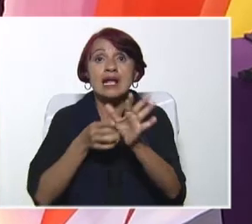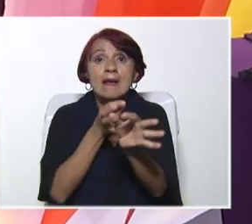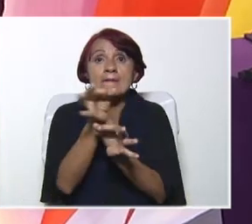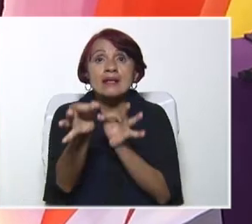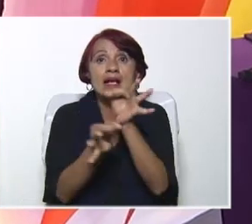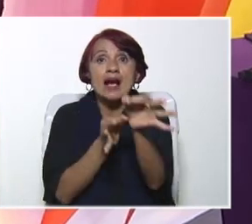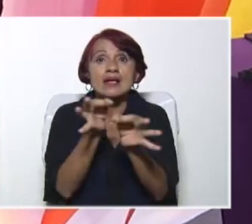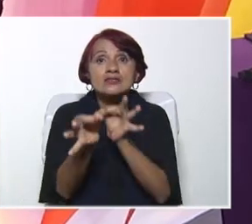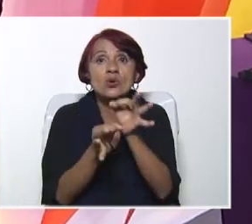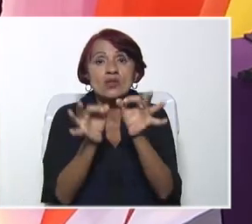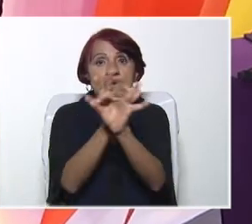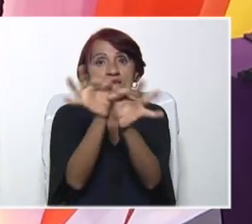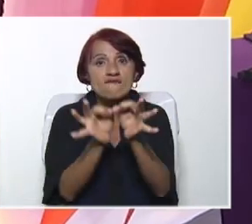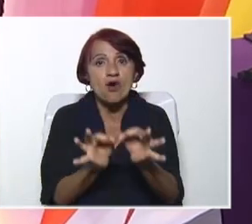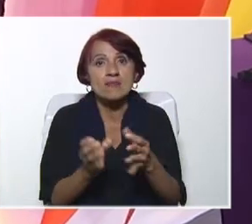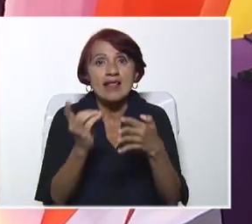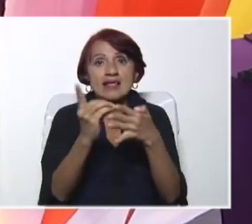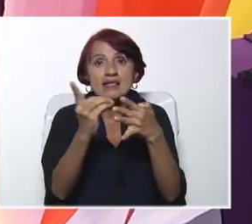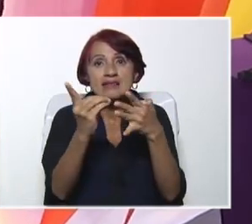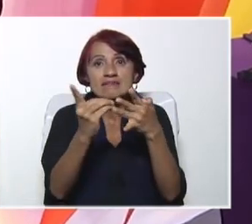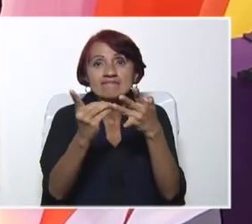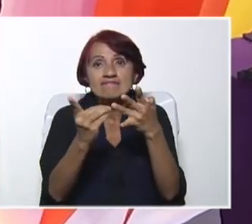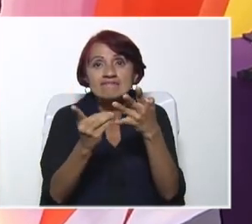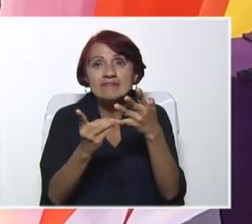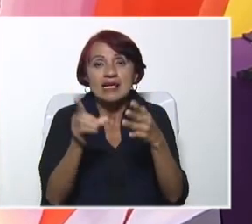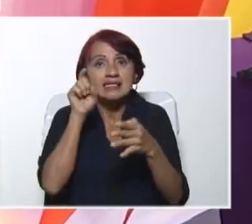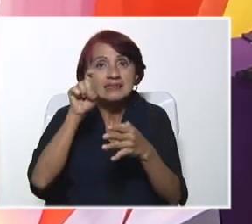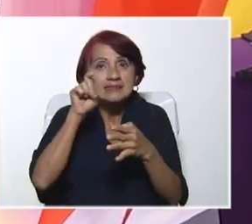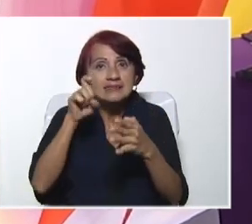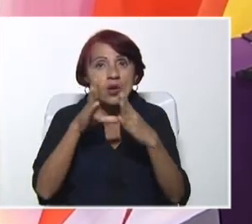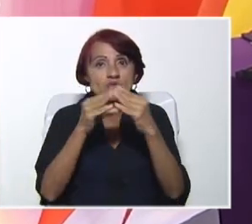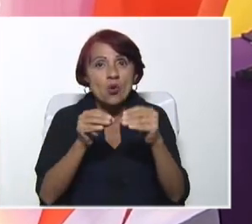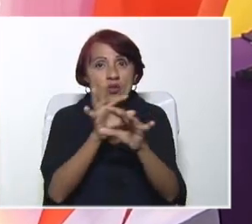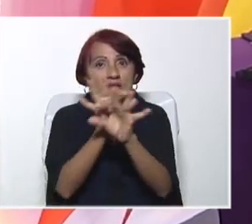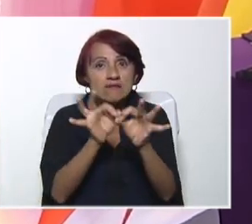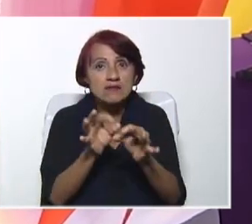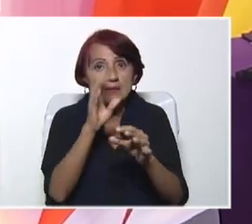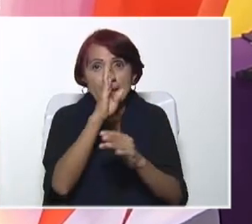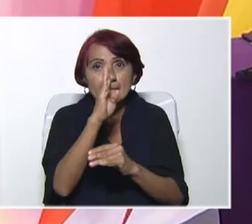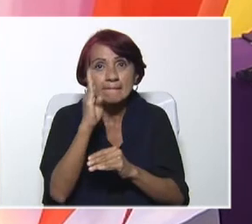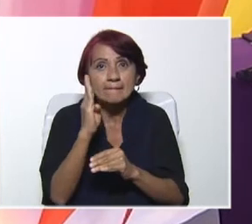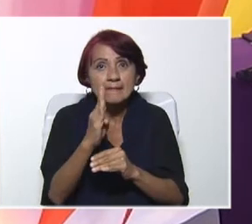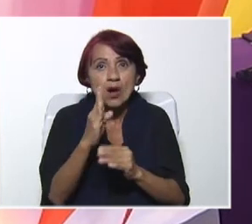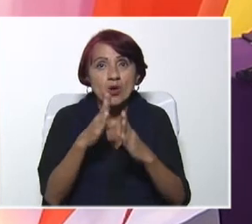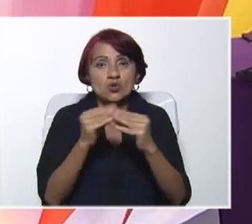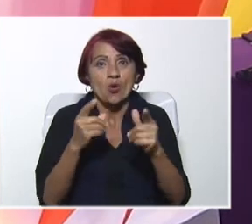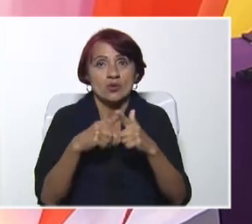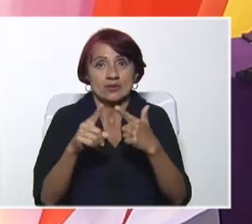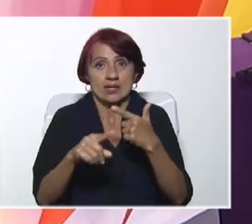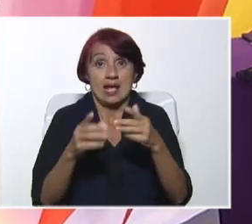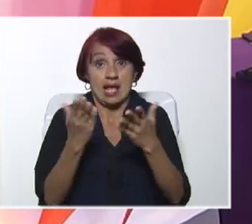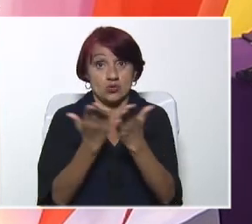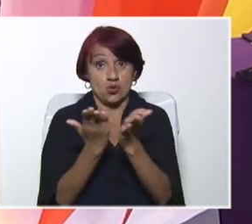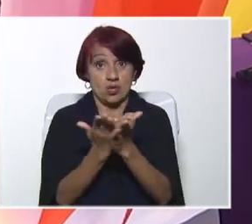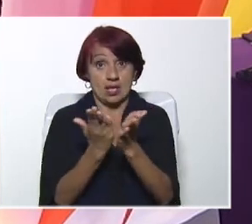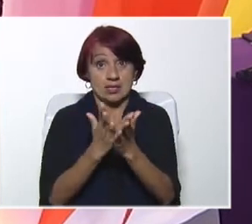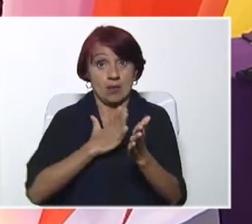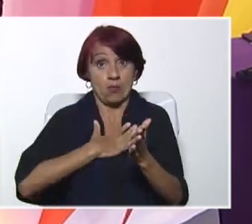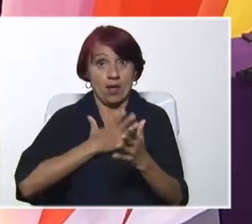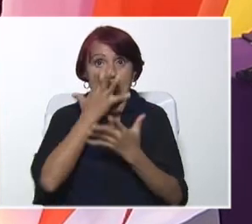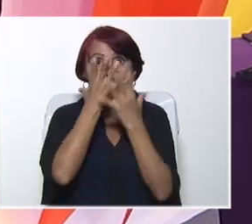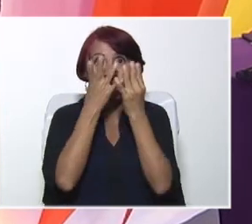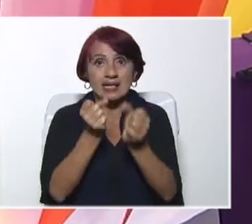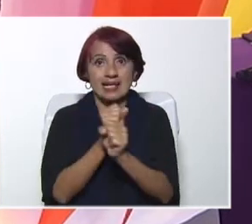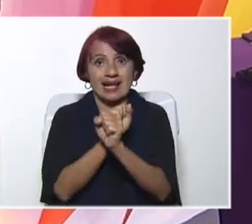explicación de manera detallada, con las instrucciones de forma específica, para que ese estudiante lo pueda